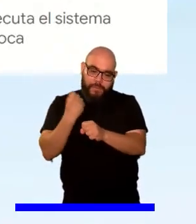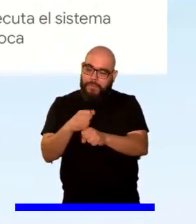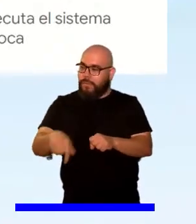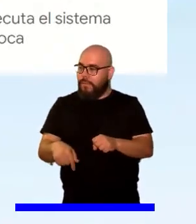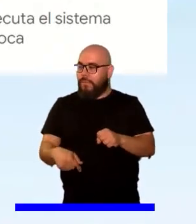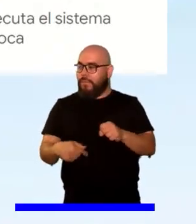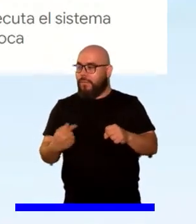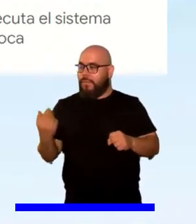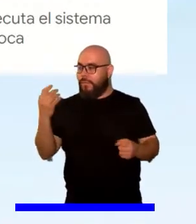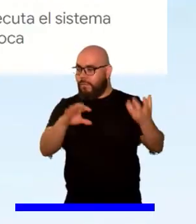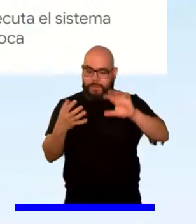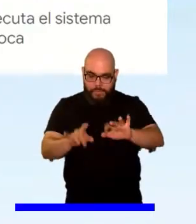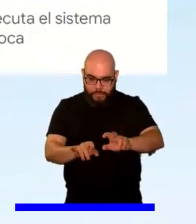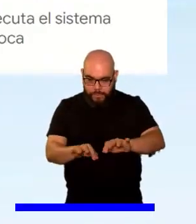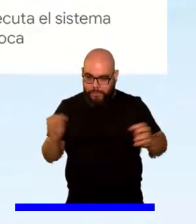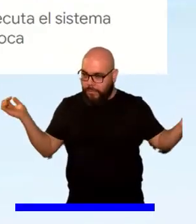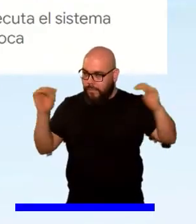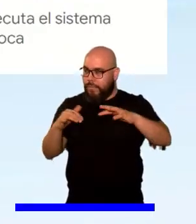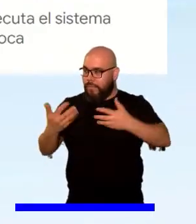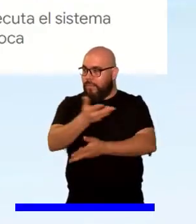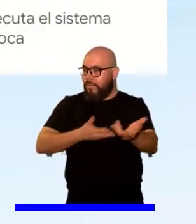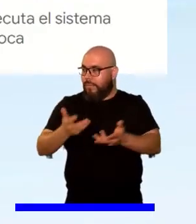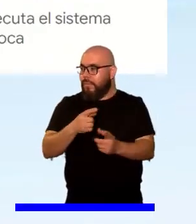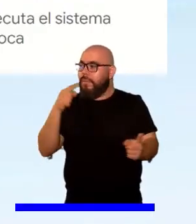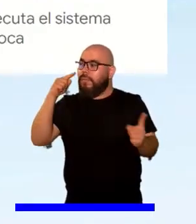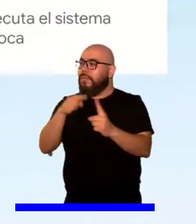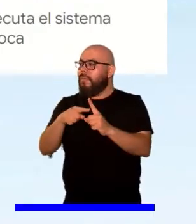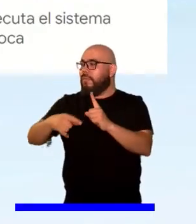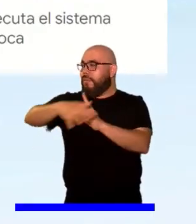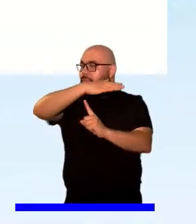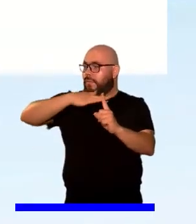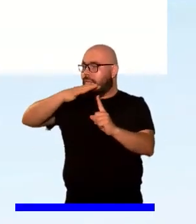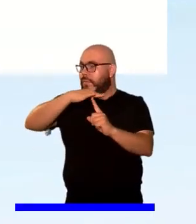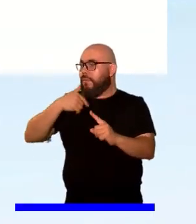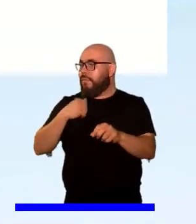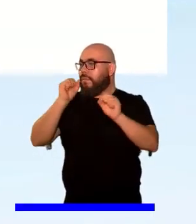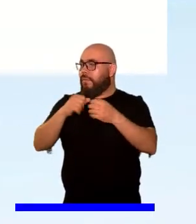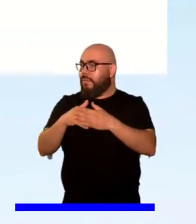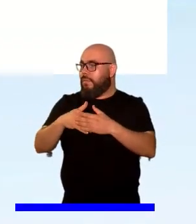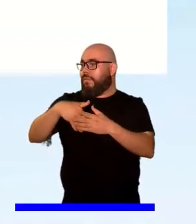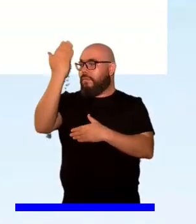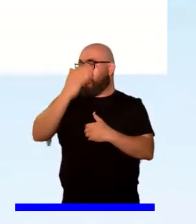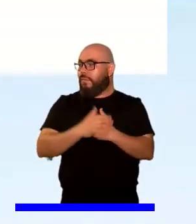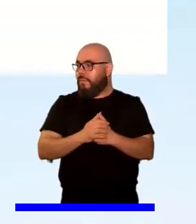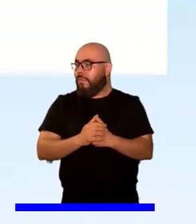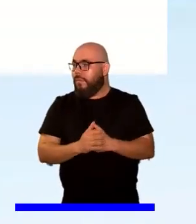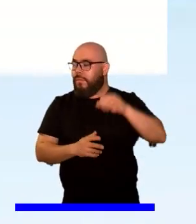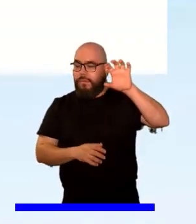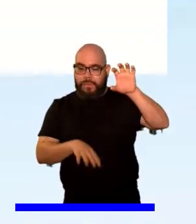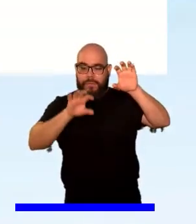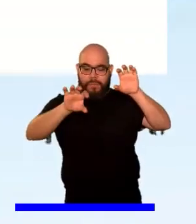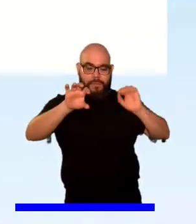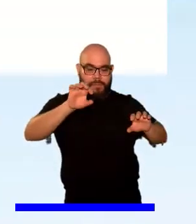hackathon, a propósito. Pero básicamente lo que entrega es un ambiente en el cual yo puedo empezar a